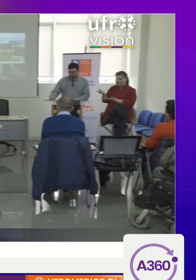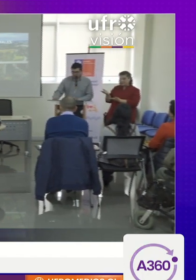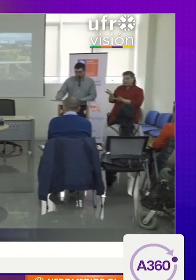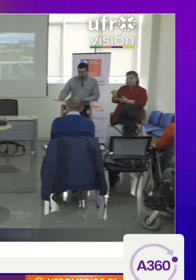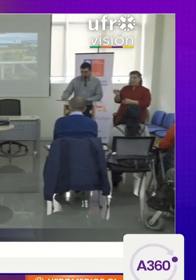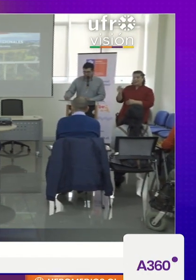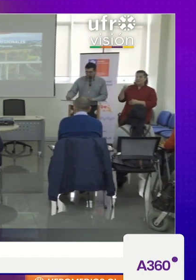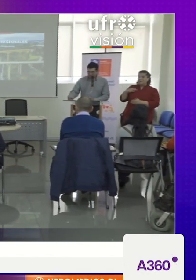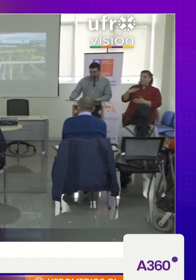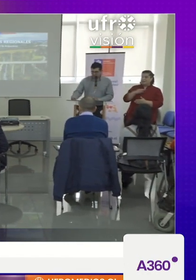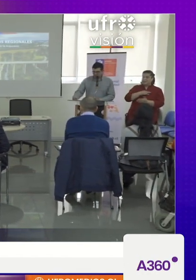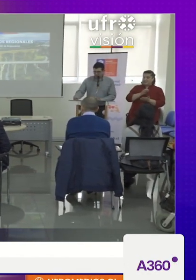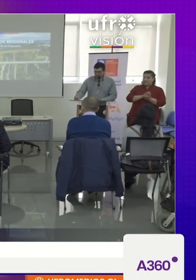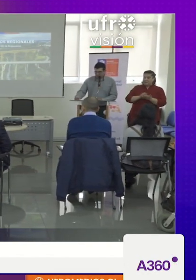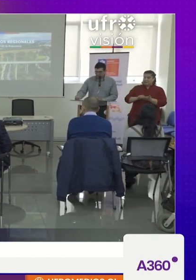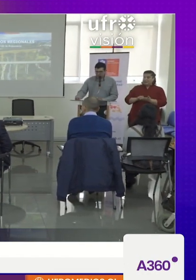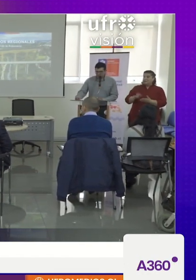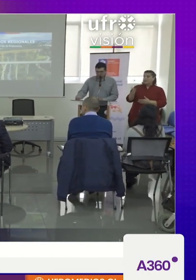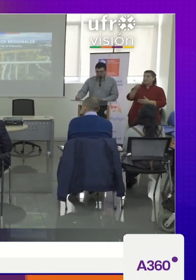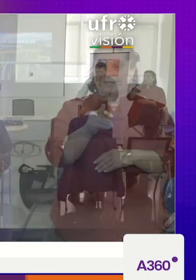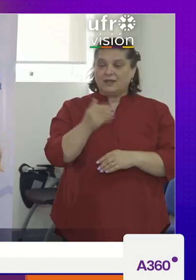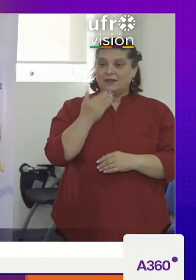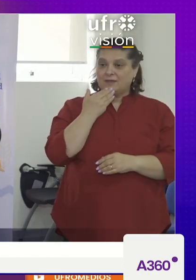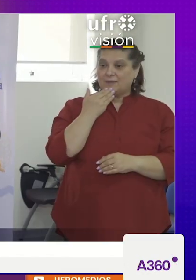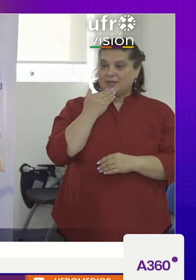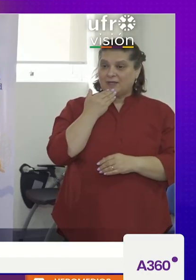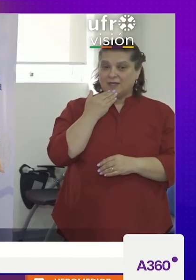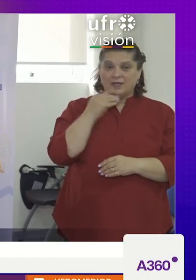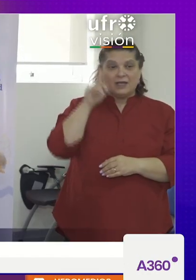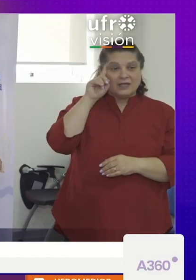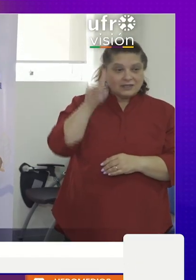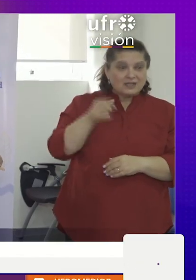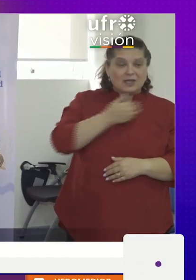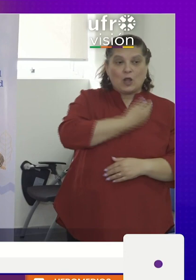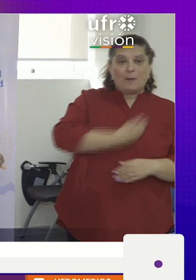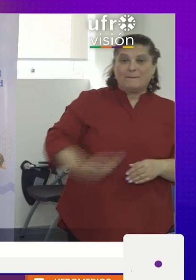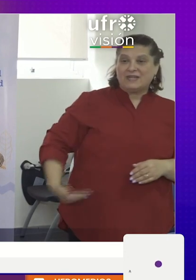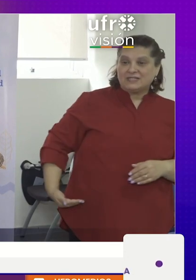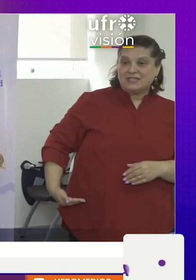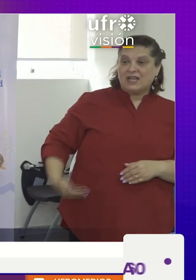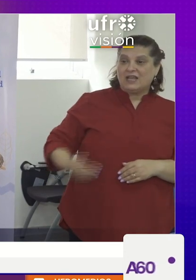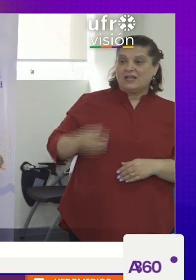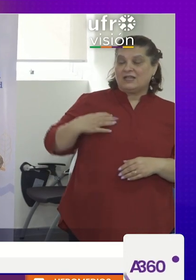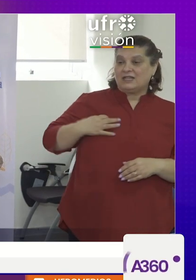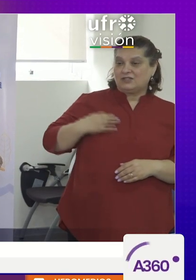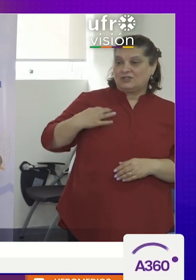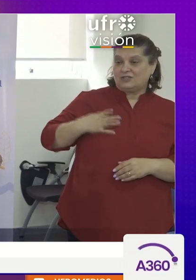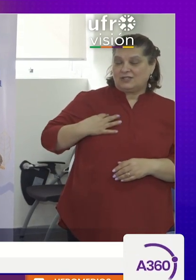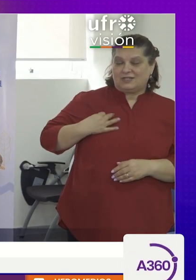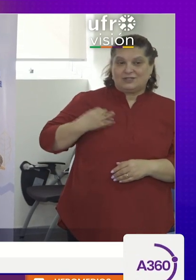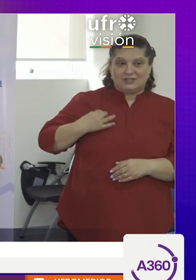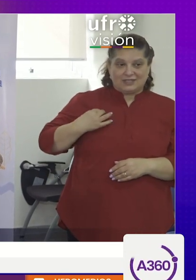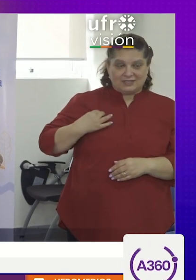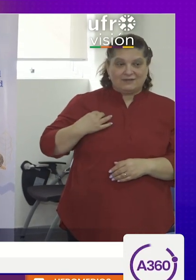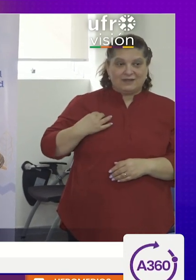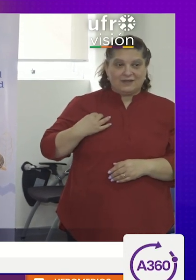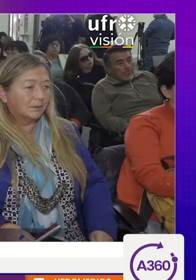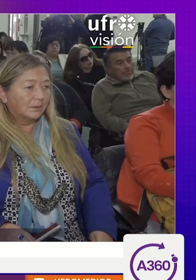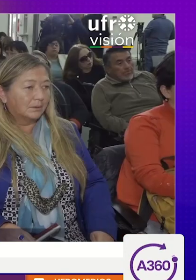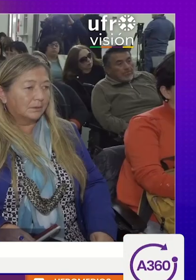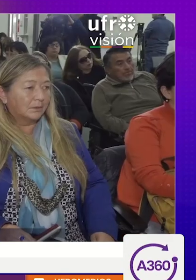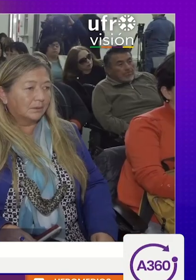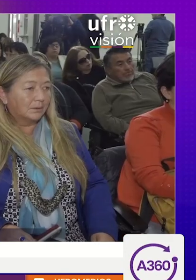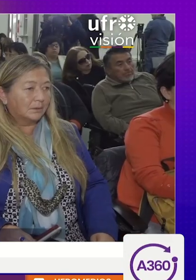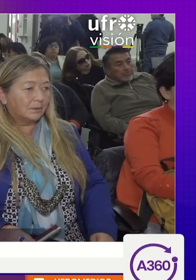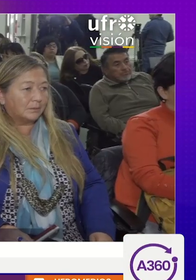informativa y permitir que también quienes nos siguen y nos están viendo y nos escuchan puedan, de alguna